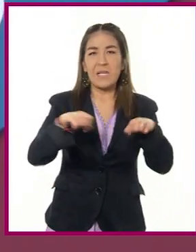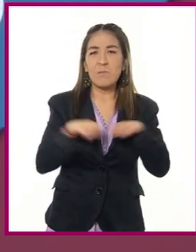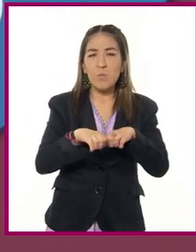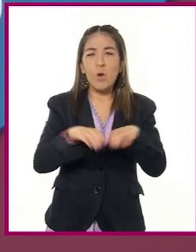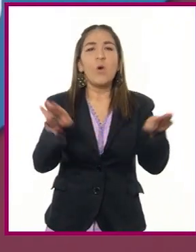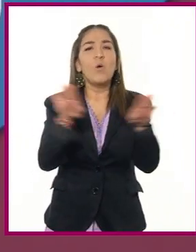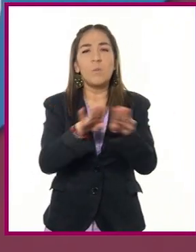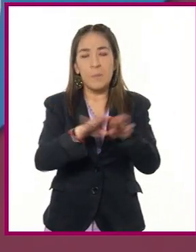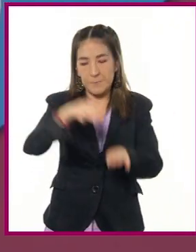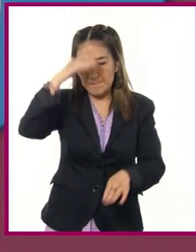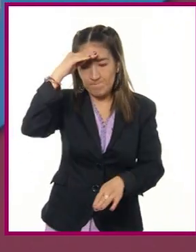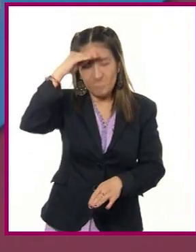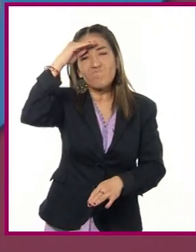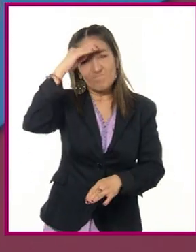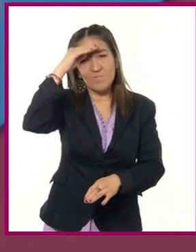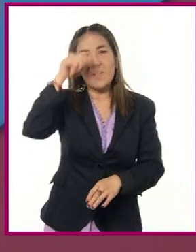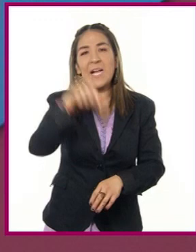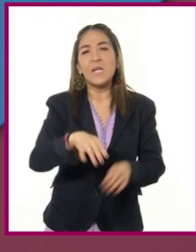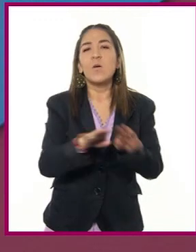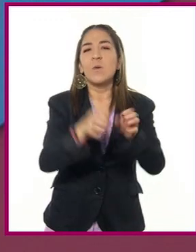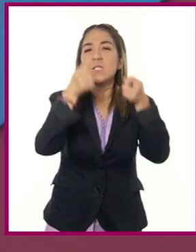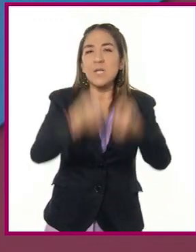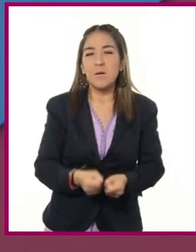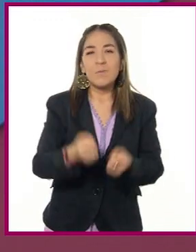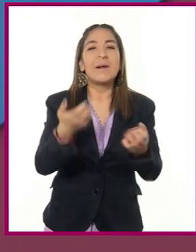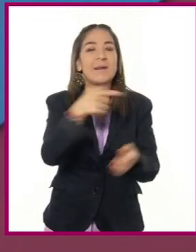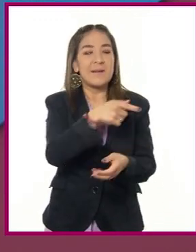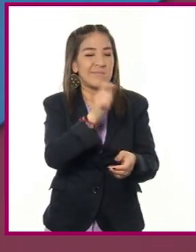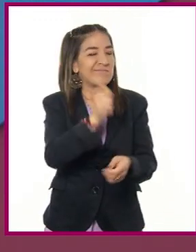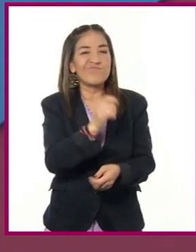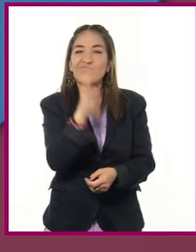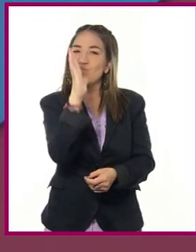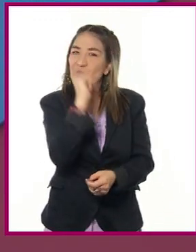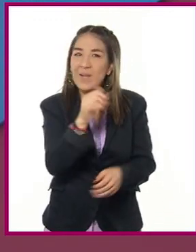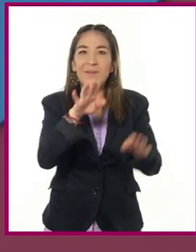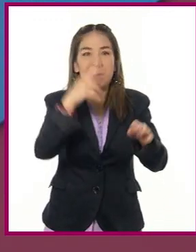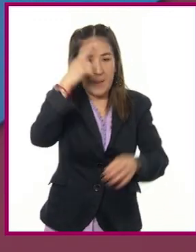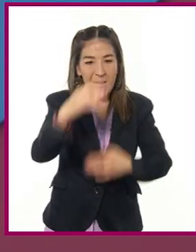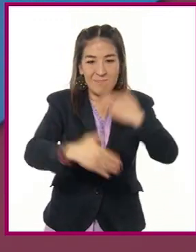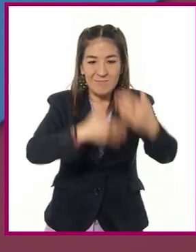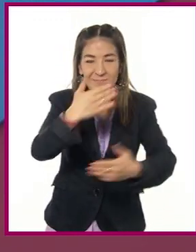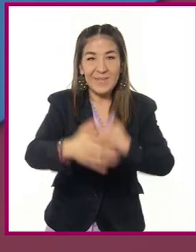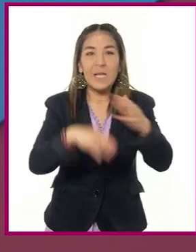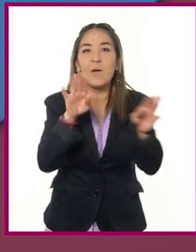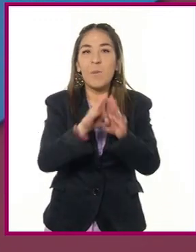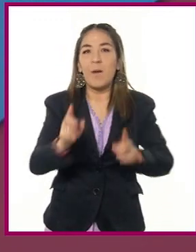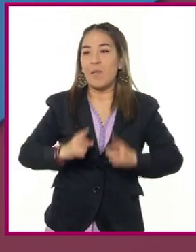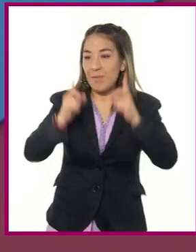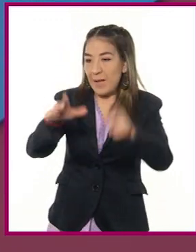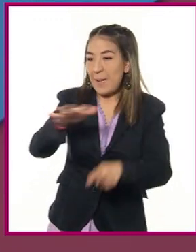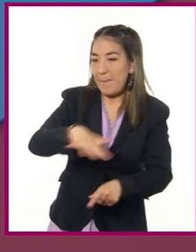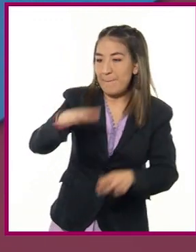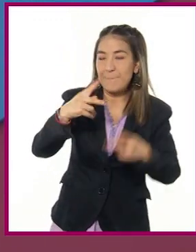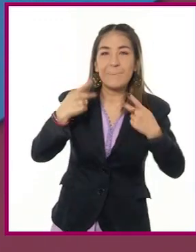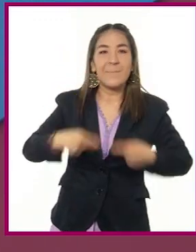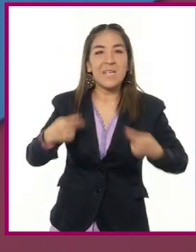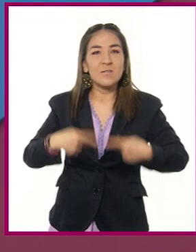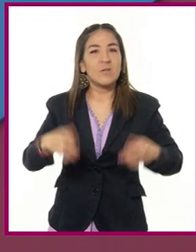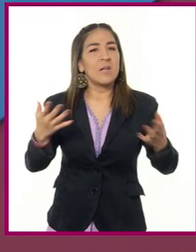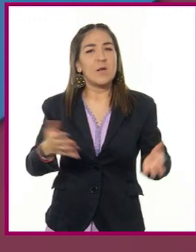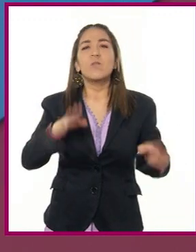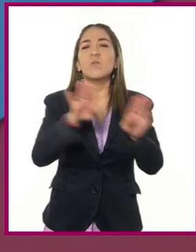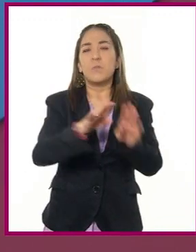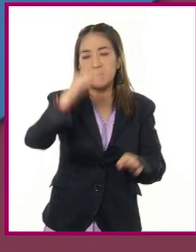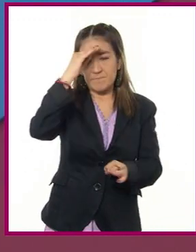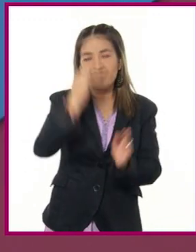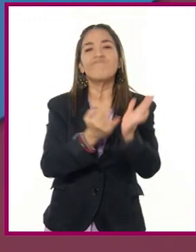convencido de que esa clase de órganos eran ineficientes, incapaces de atender las necesidades de los inquilinos. Se